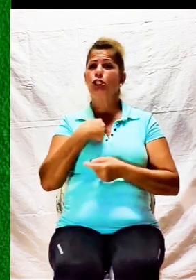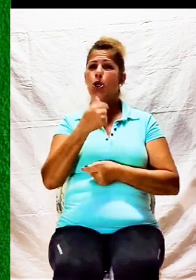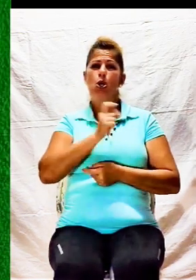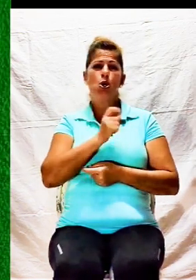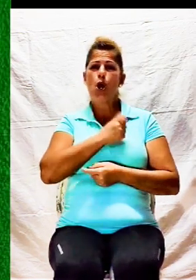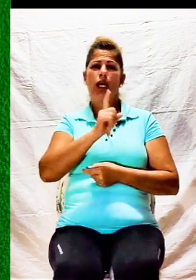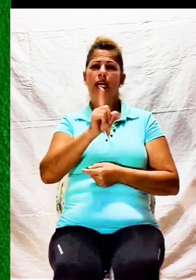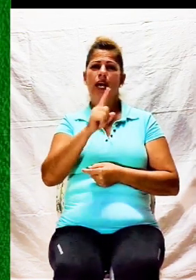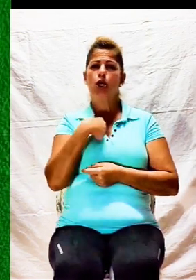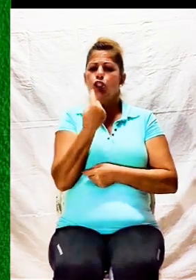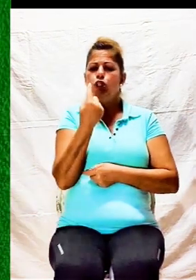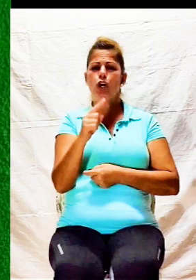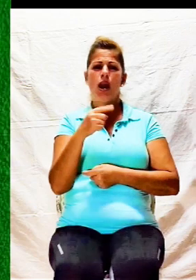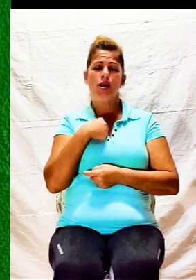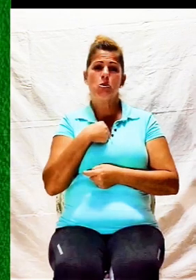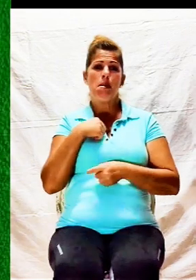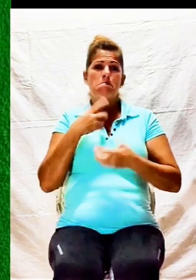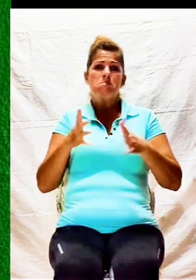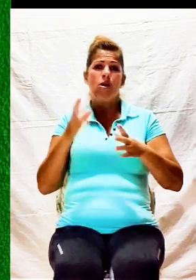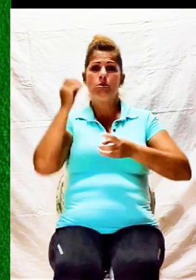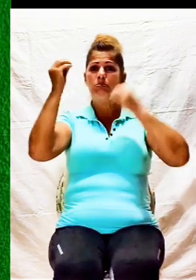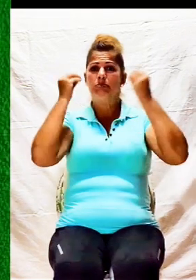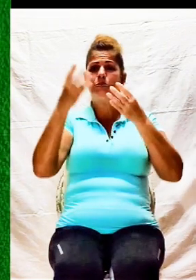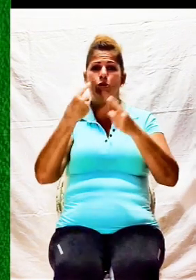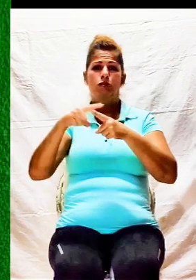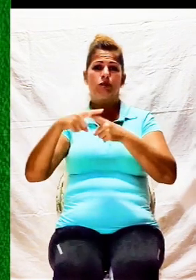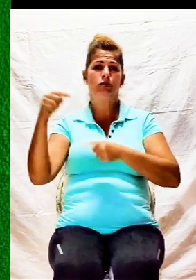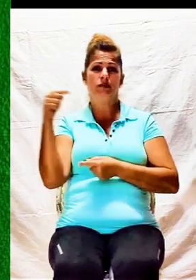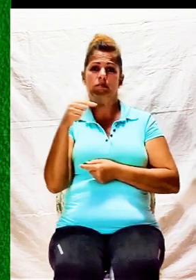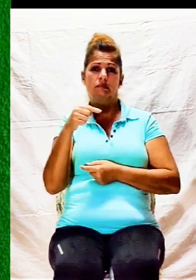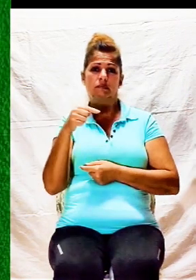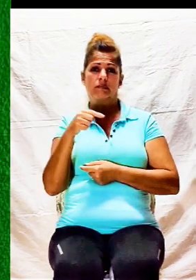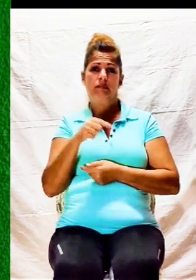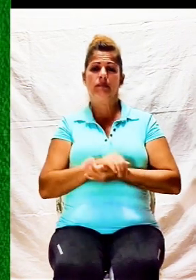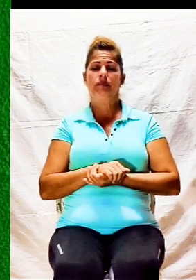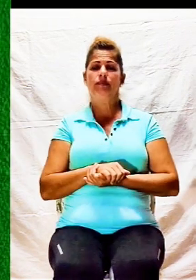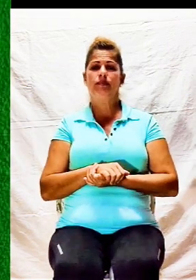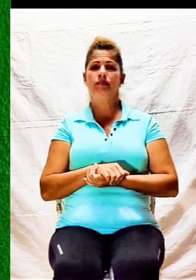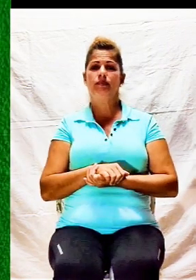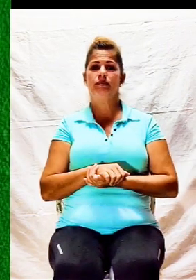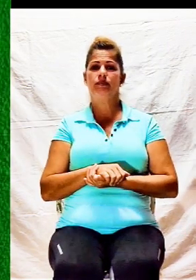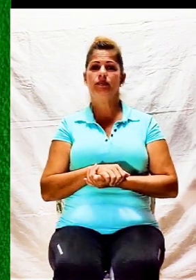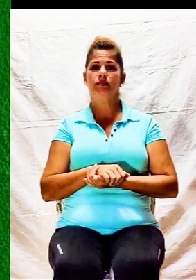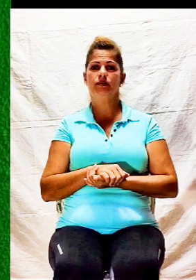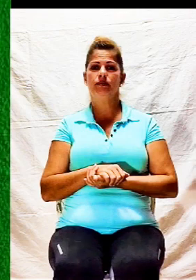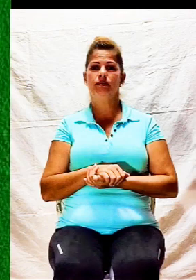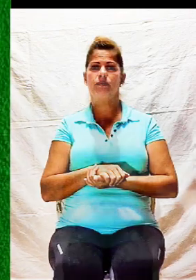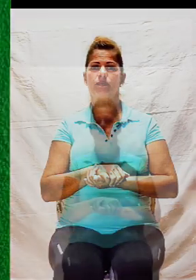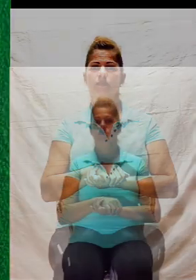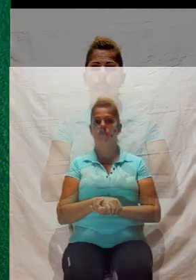sin resistirnos a ellas, sino acogiéndolas con curiosidad y afecto.